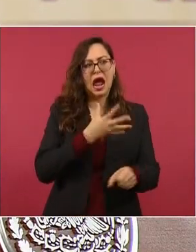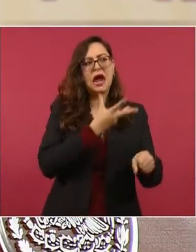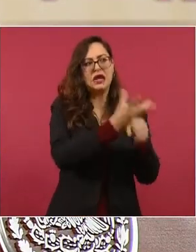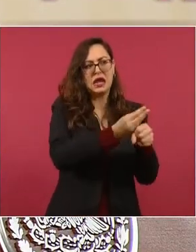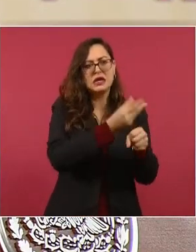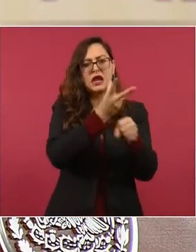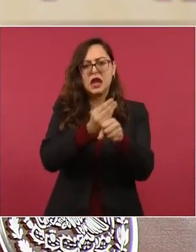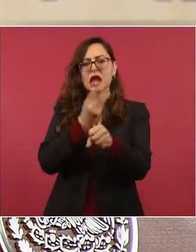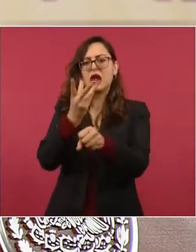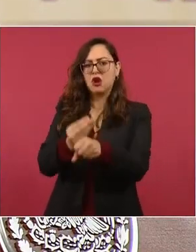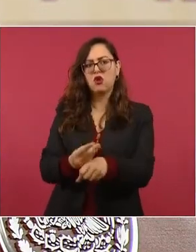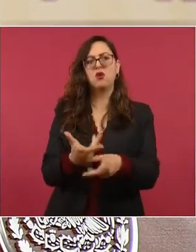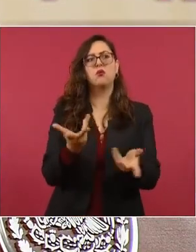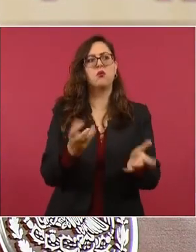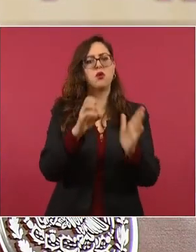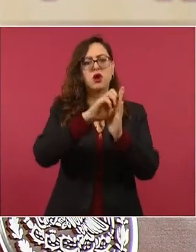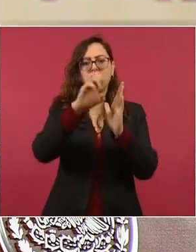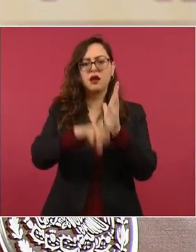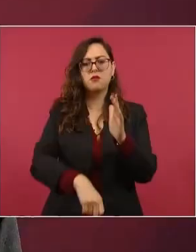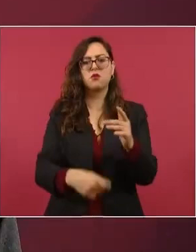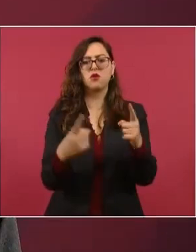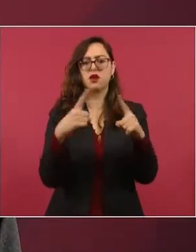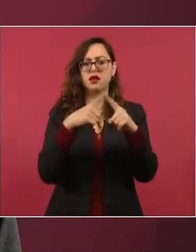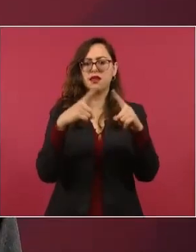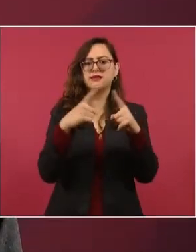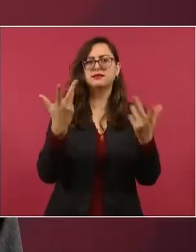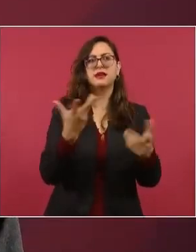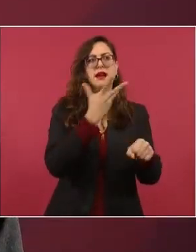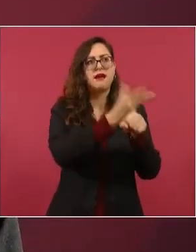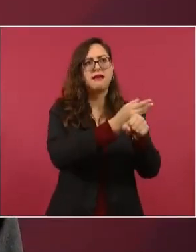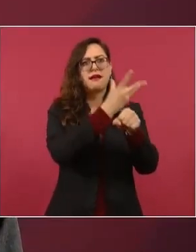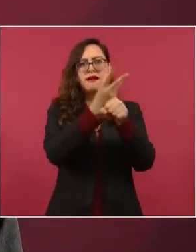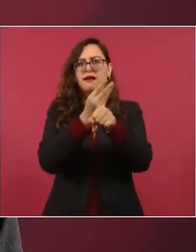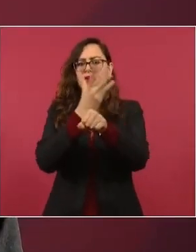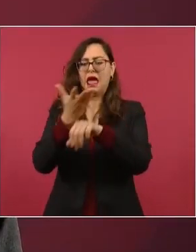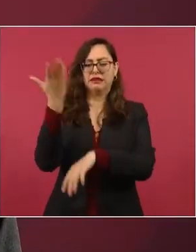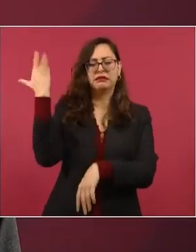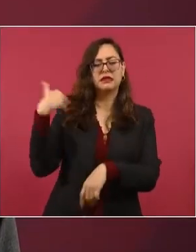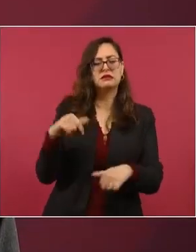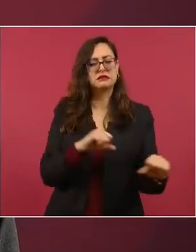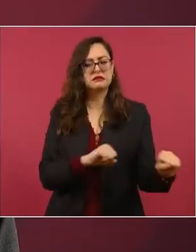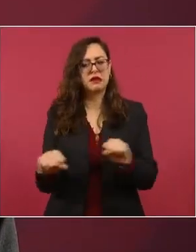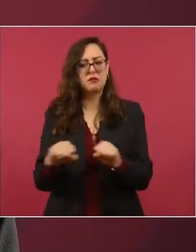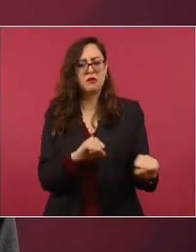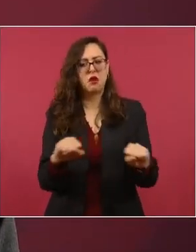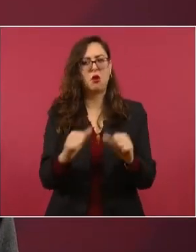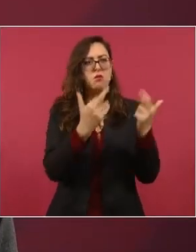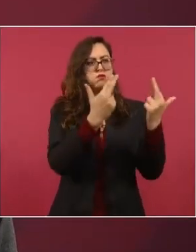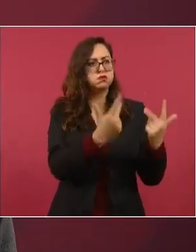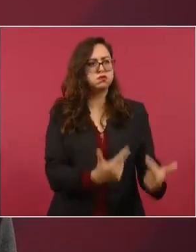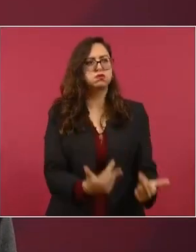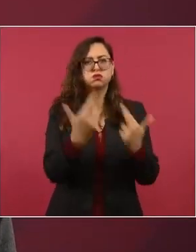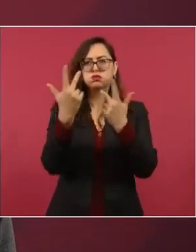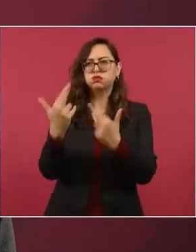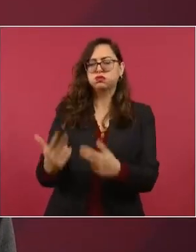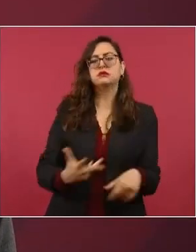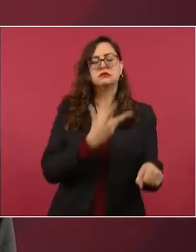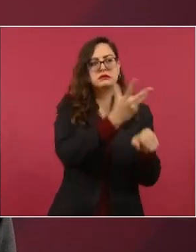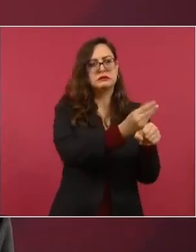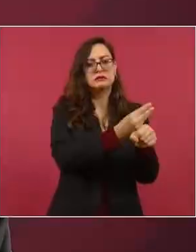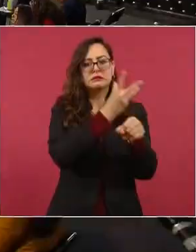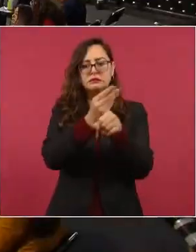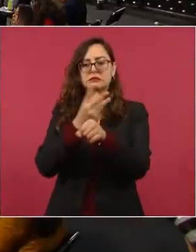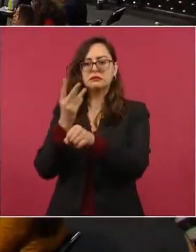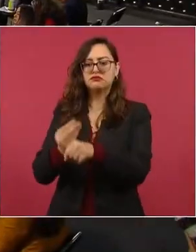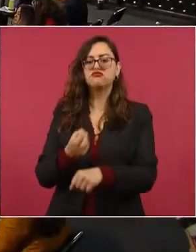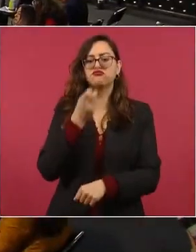afectados con el temblor, y se está ayudando en todo lo que nos